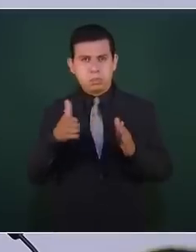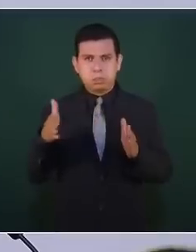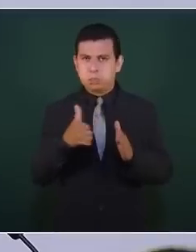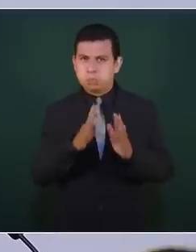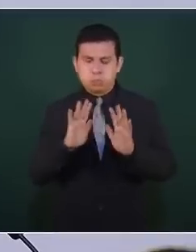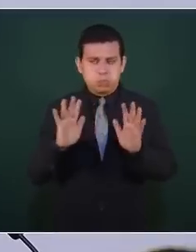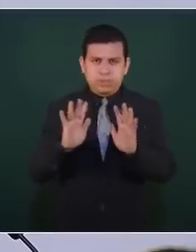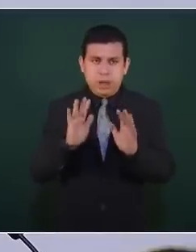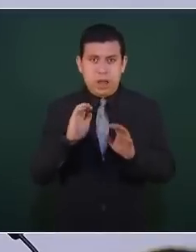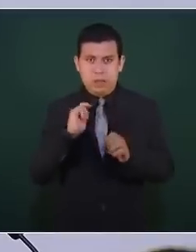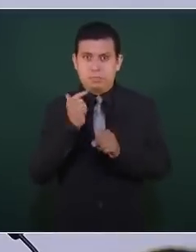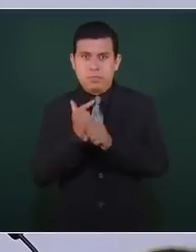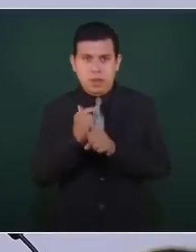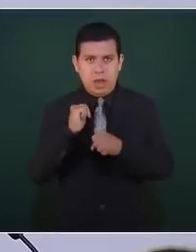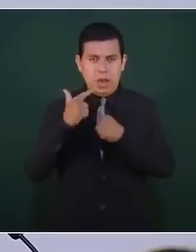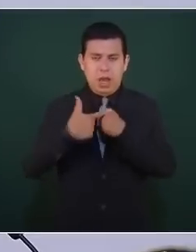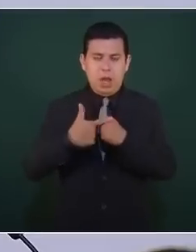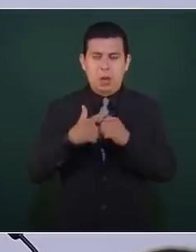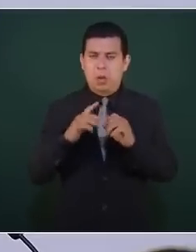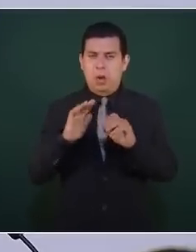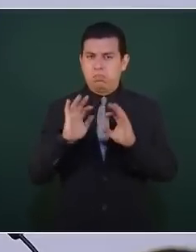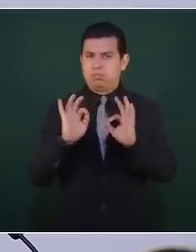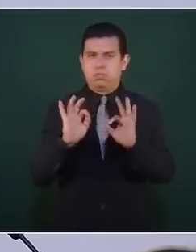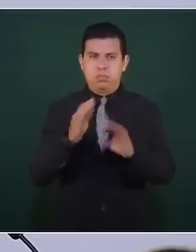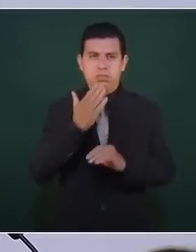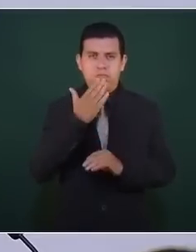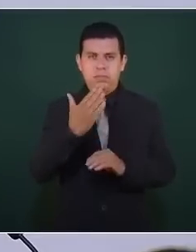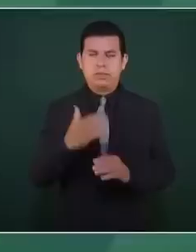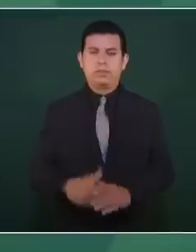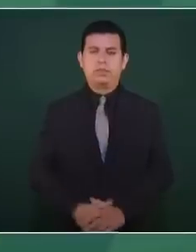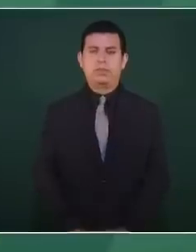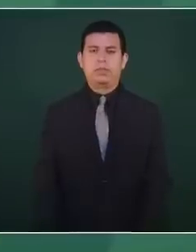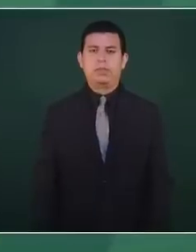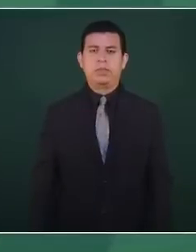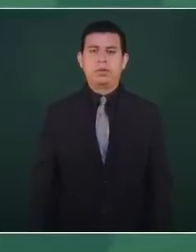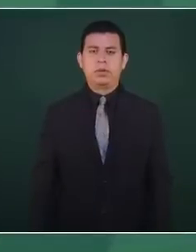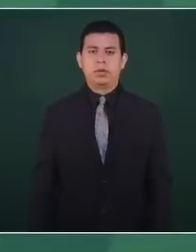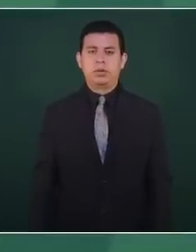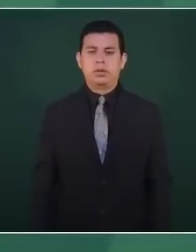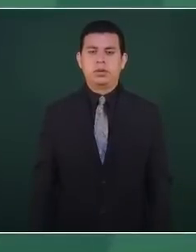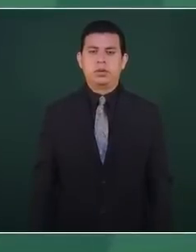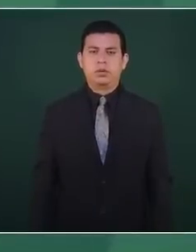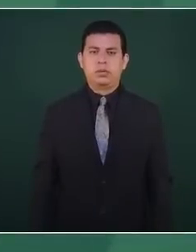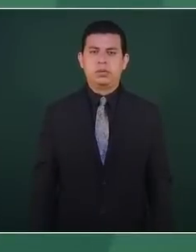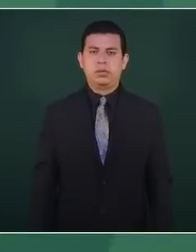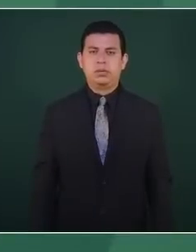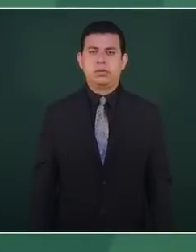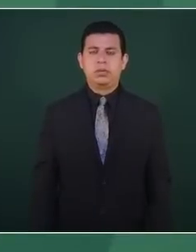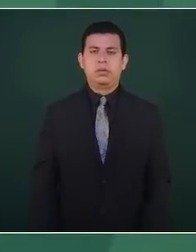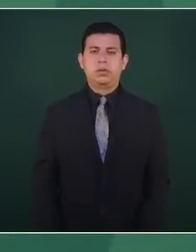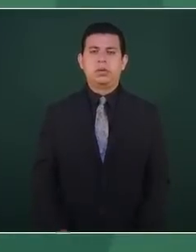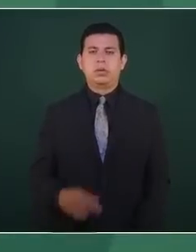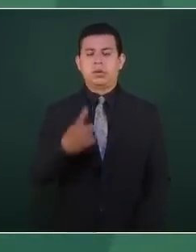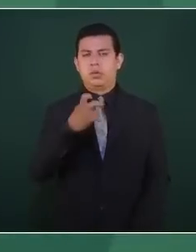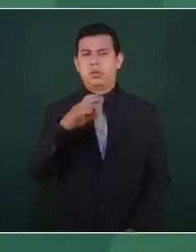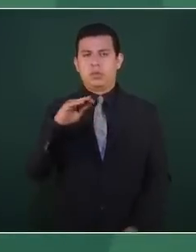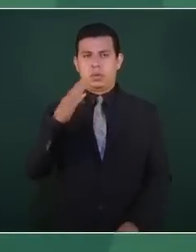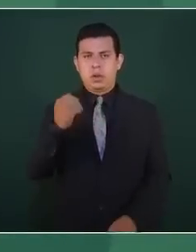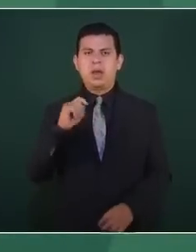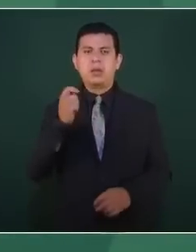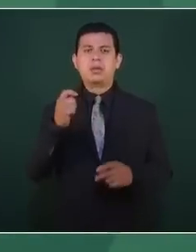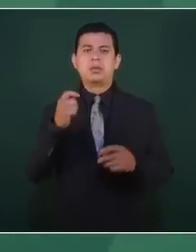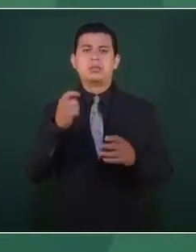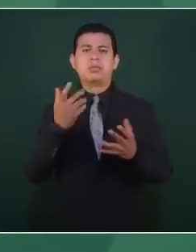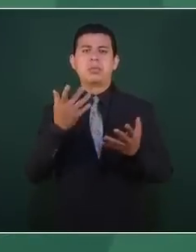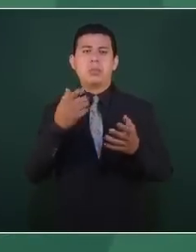la presencia de este delito. En lesiones dolosas, 299 eventos en julio,